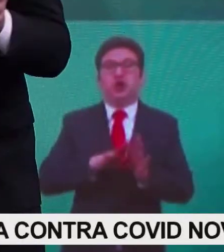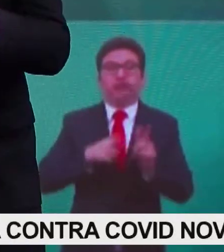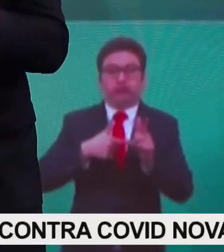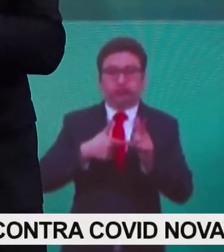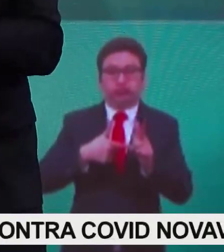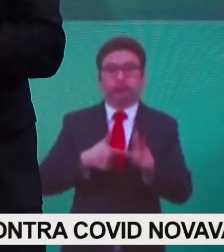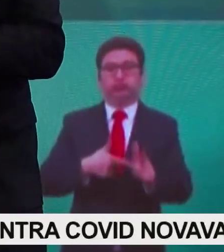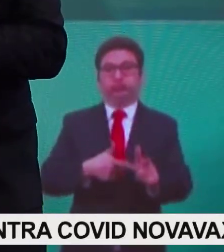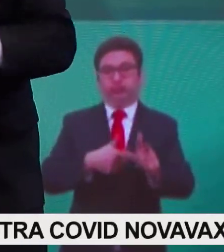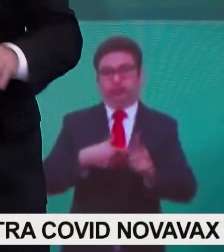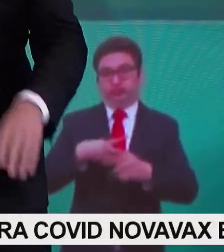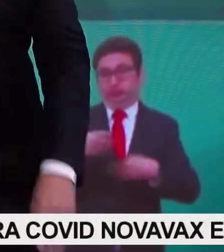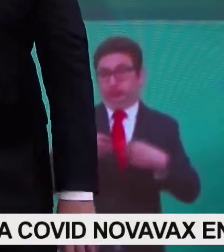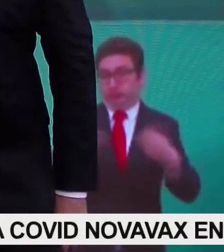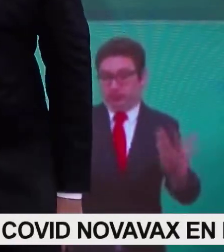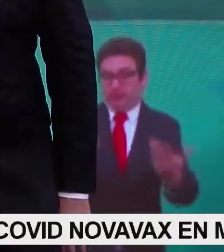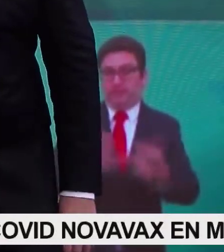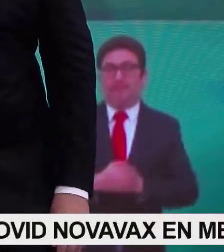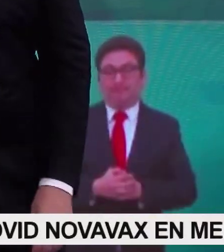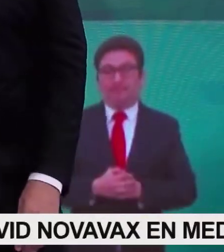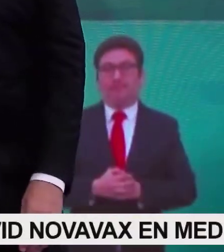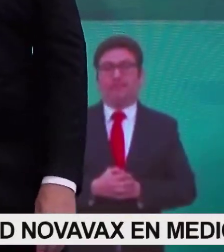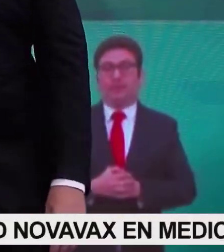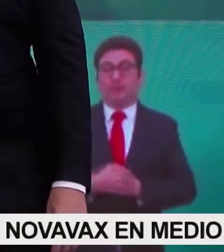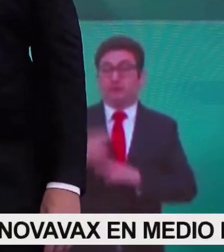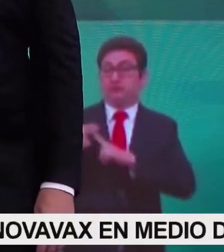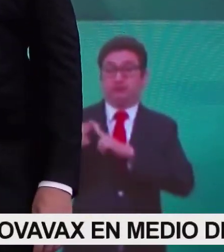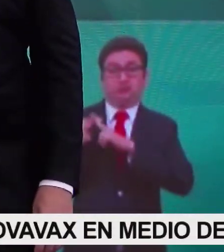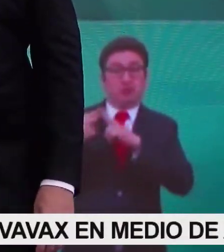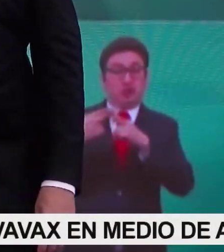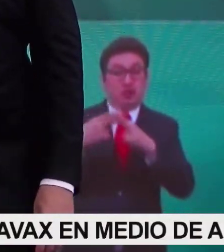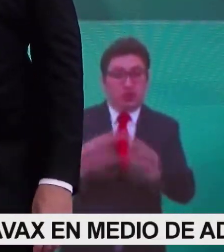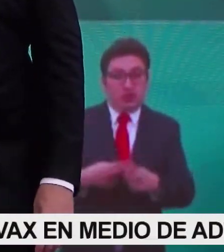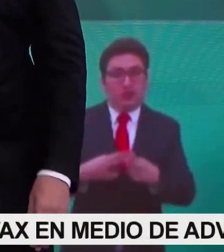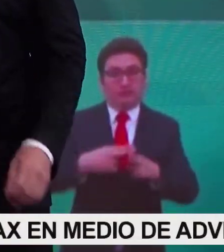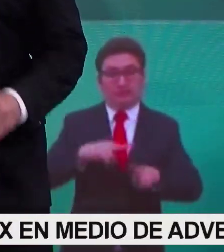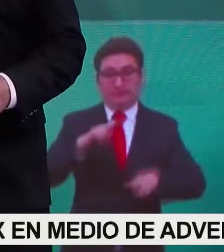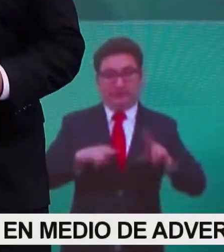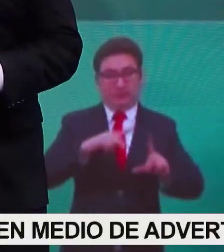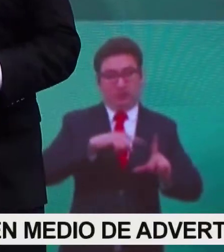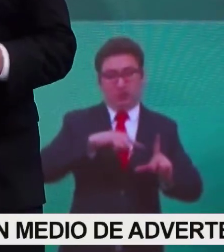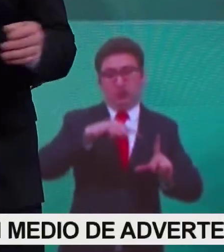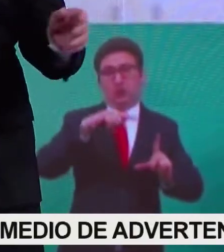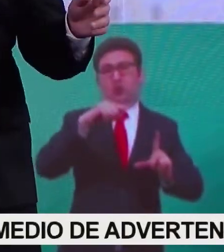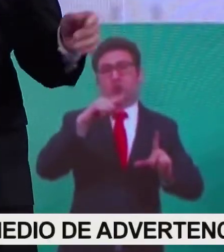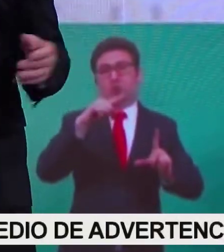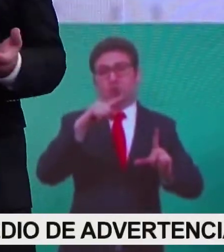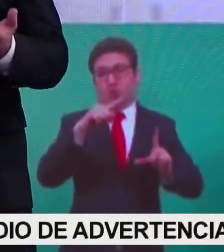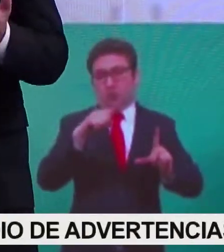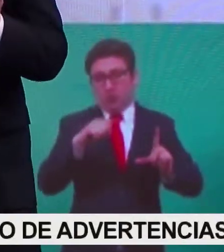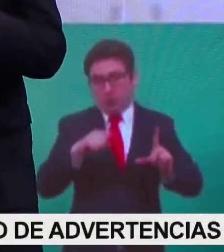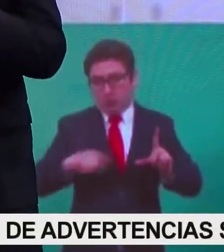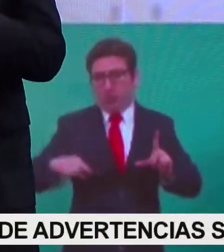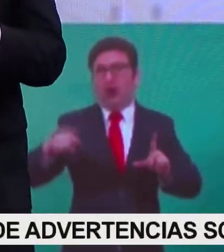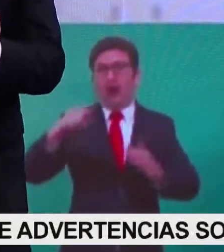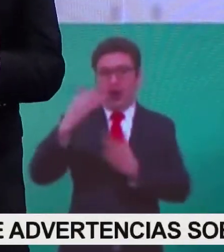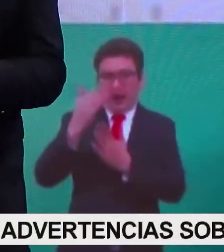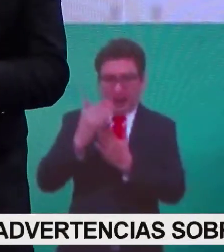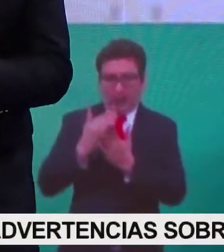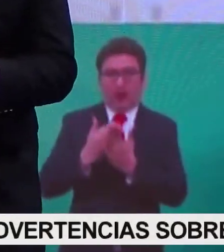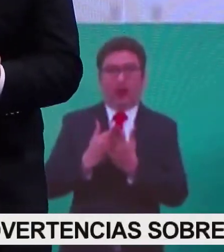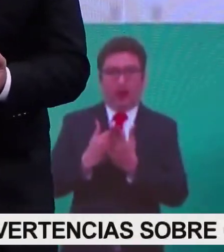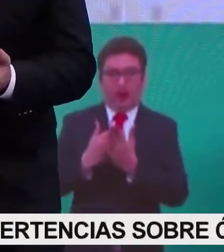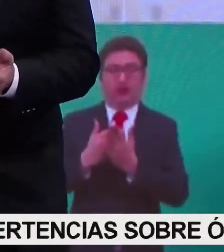no se han visto durante mucho tiempo. Esas fueron las palabras. Pero entonces el doctor López-Gatell dice los medios de comunicación se